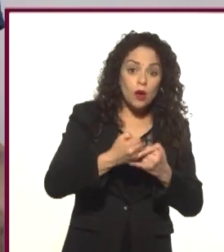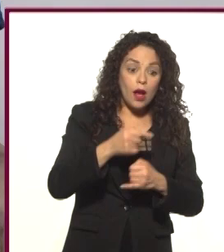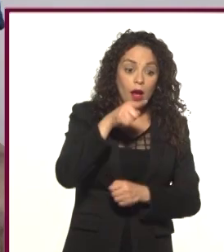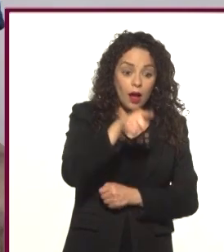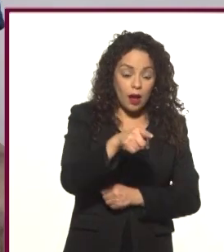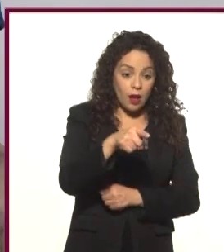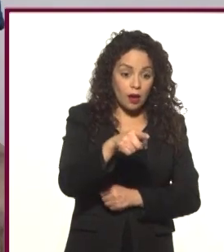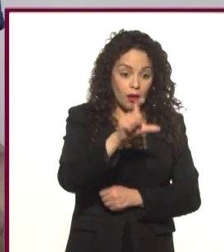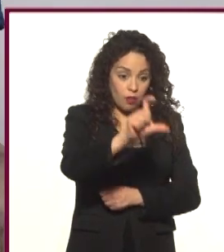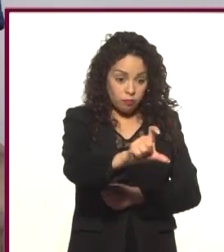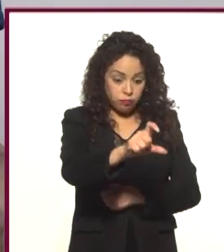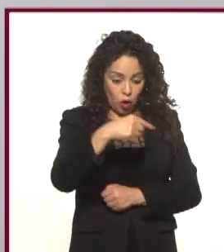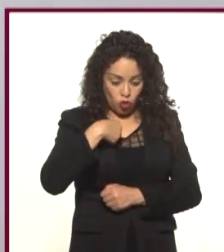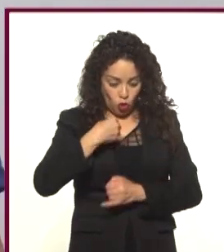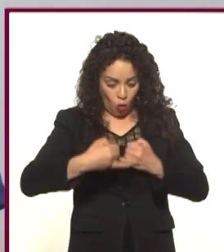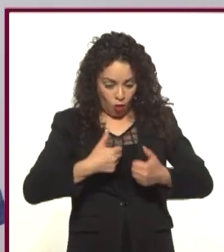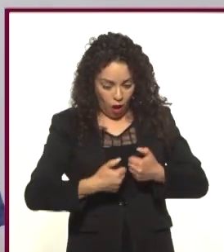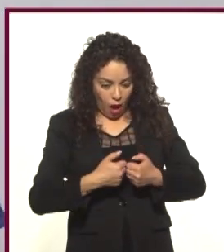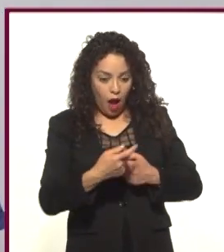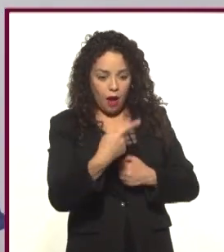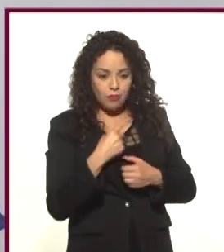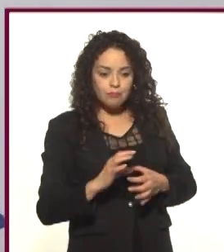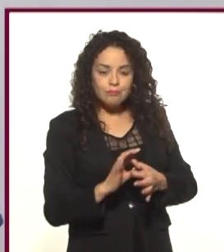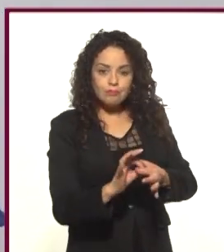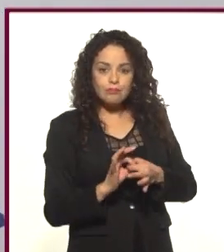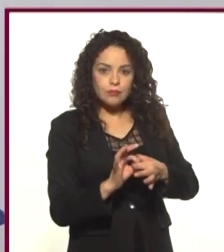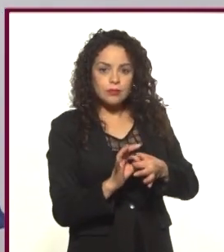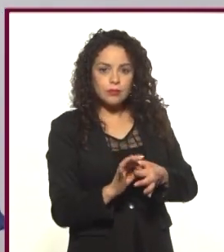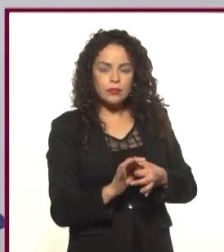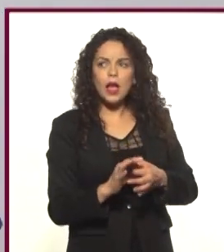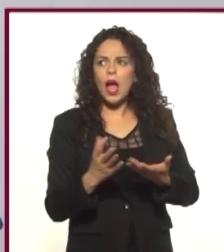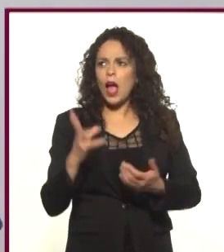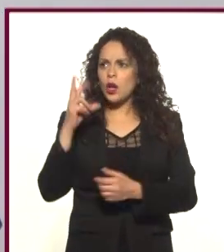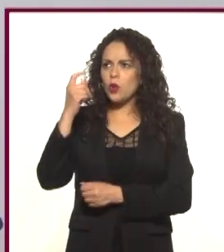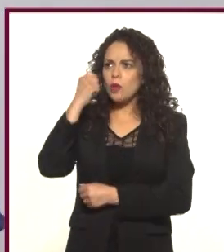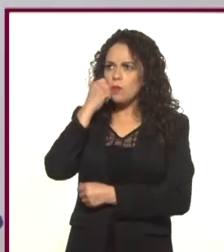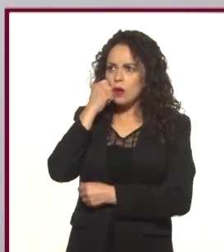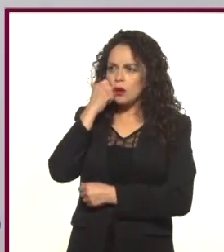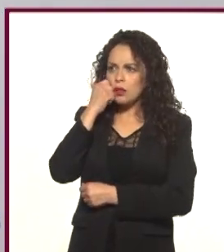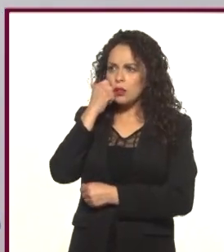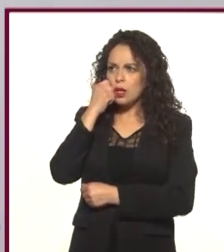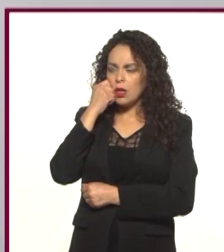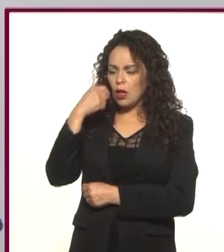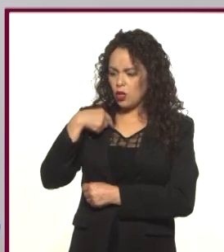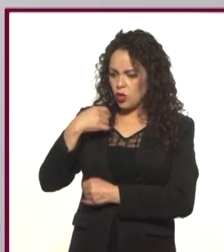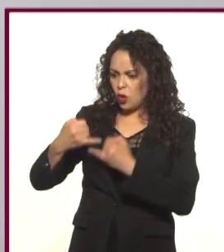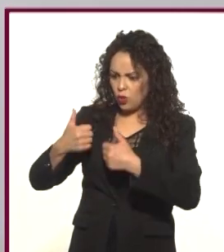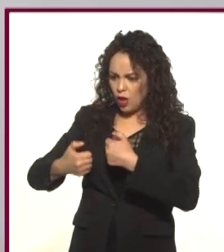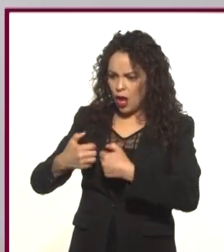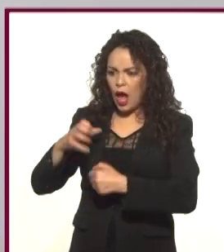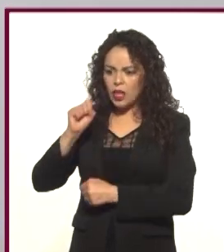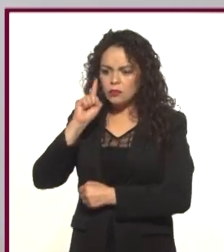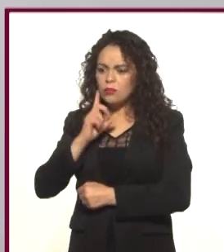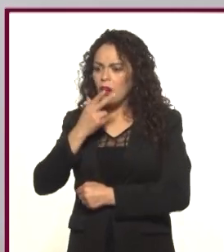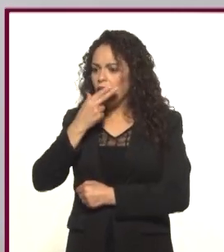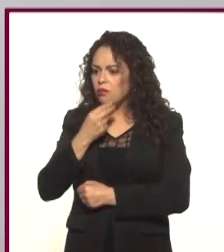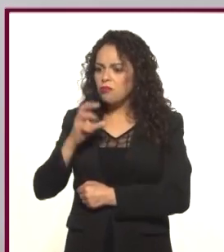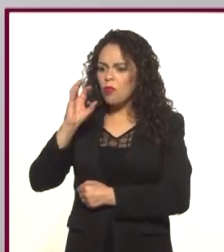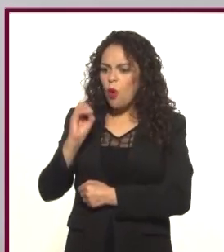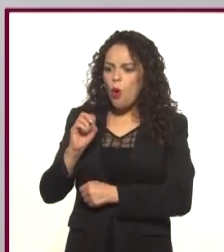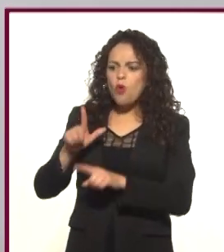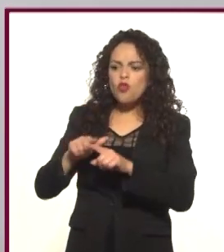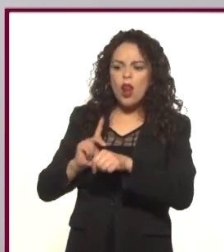y el jugador. Entonces no importa si quien está de este lado de la pantalla es chico, chica, su color de piel o su